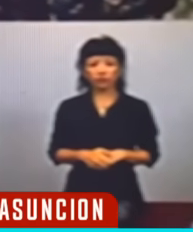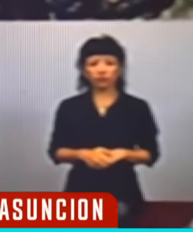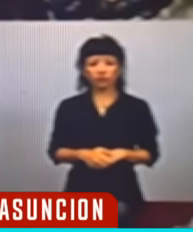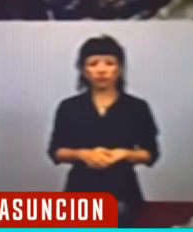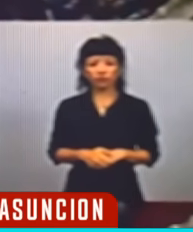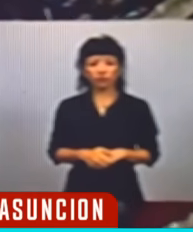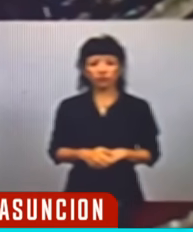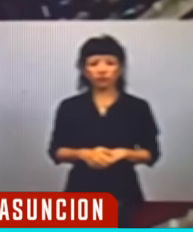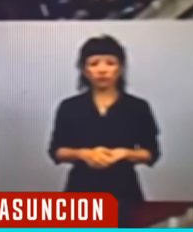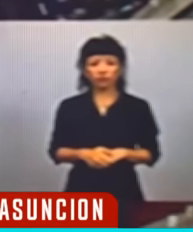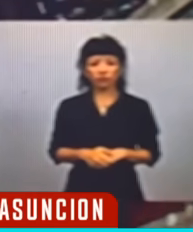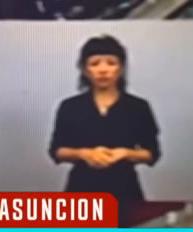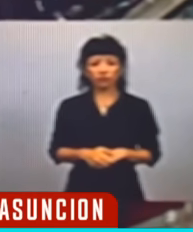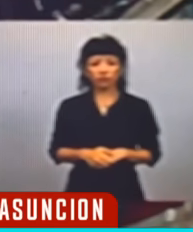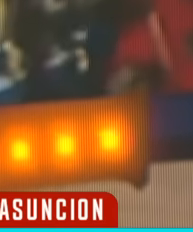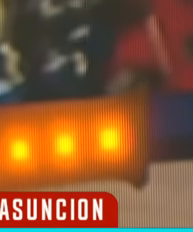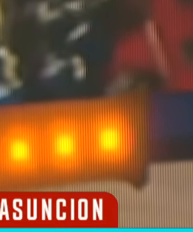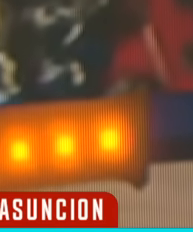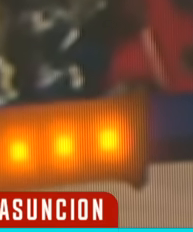por